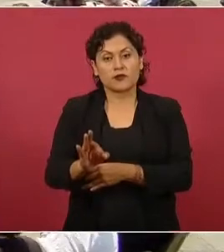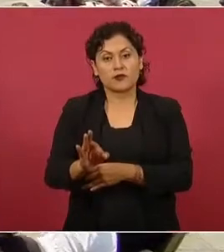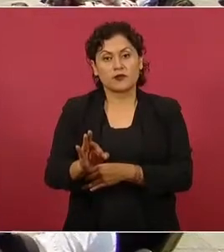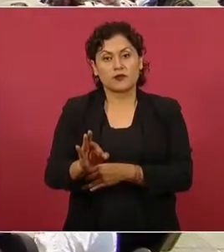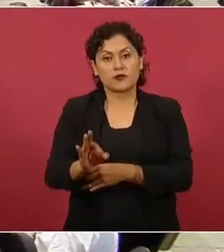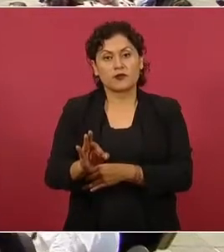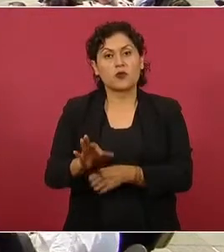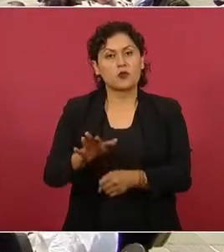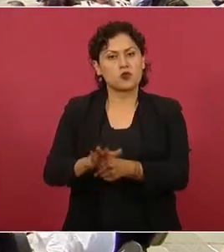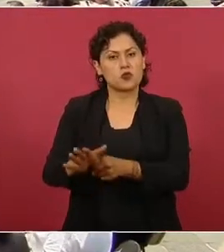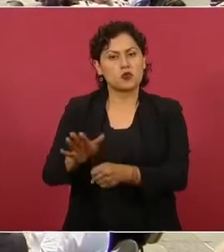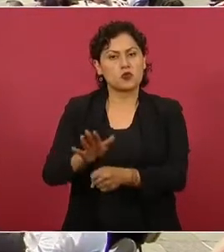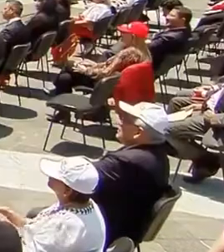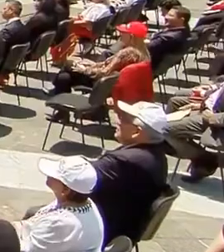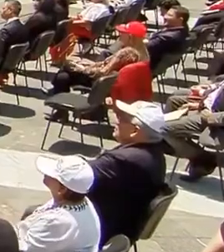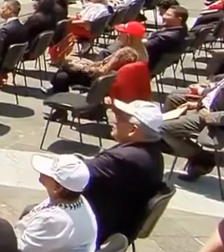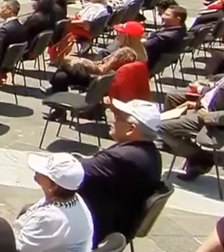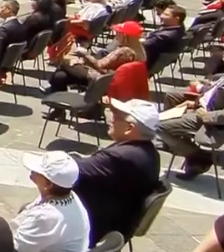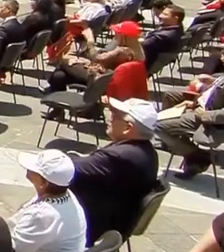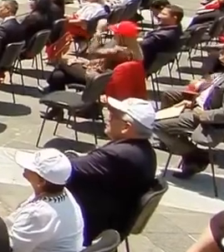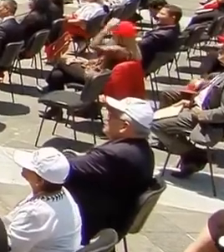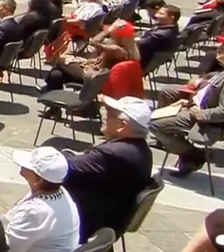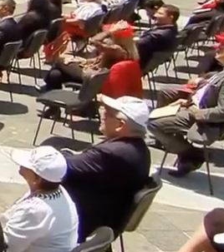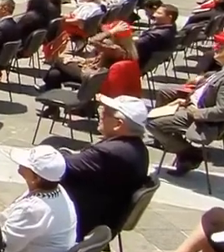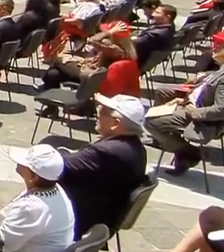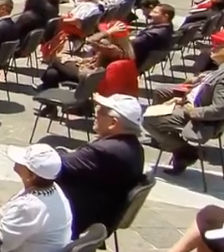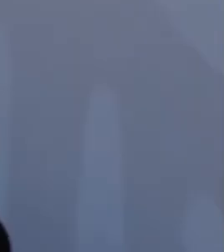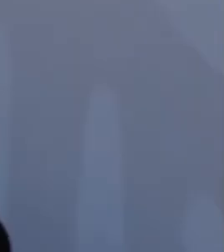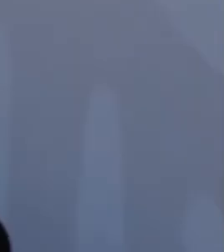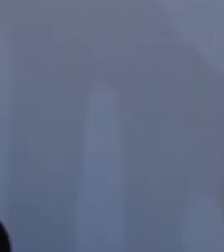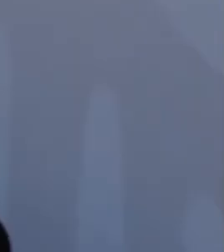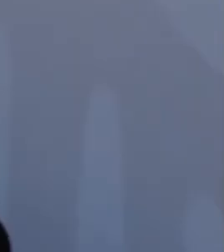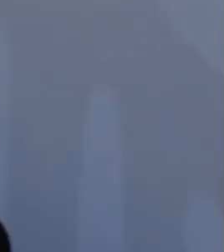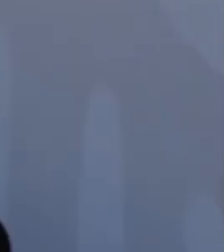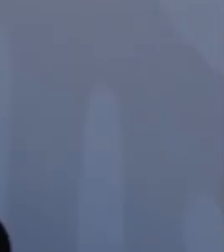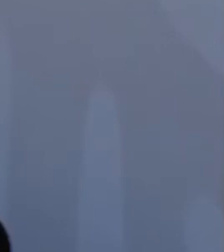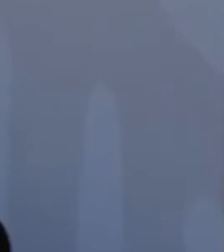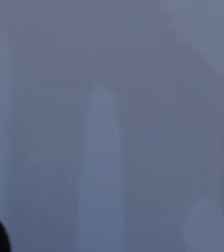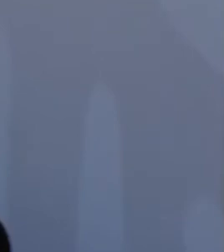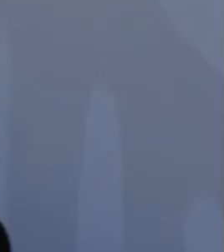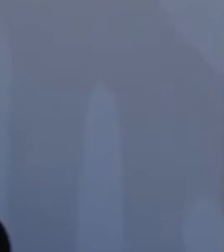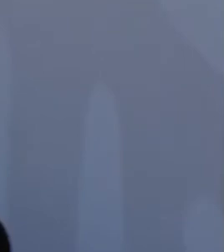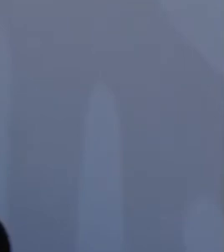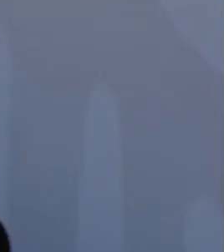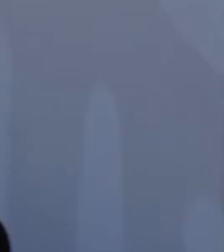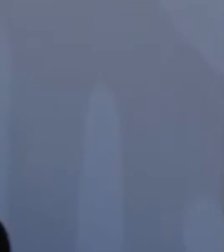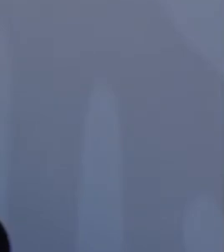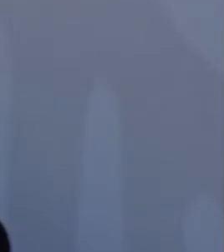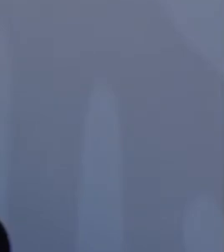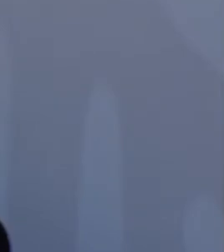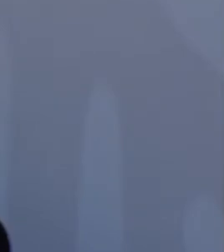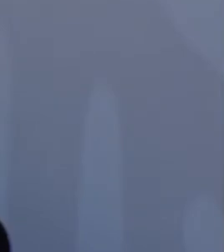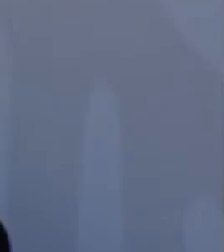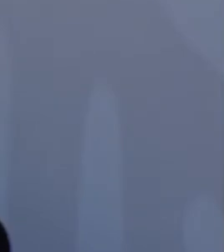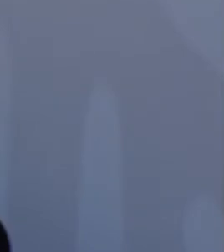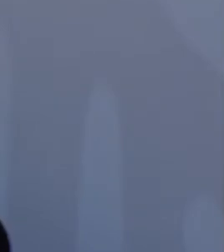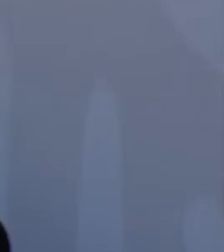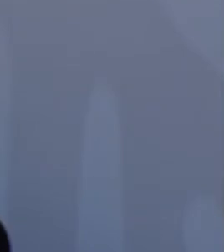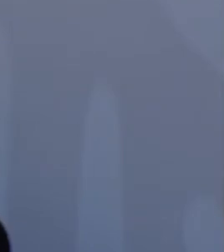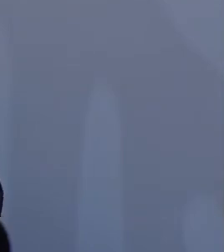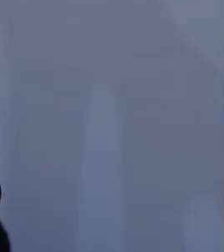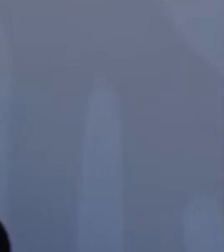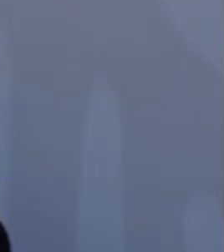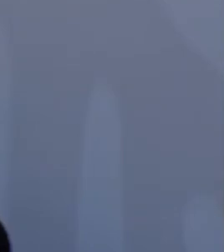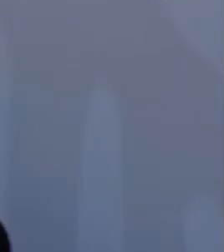de reservas en el periodo que llevamos en el gobierno.